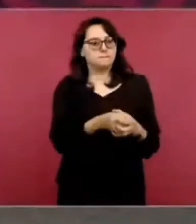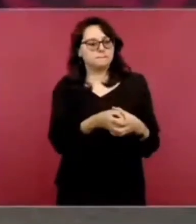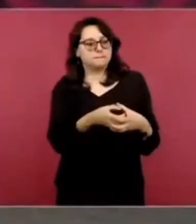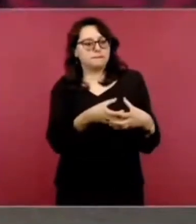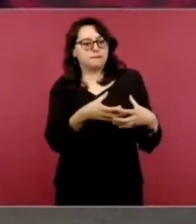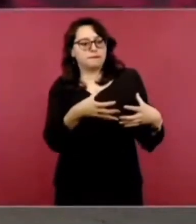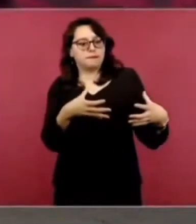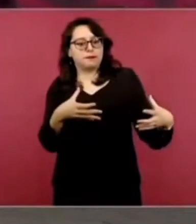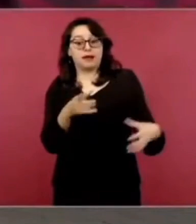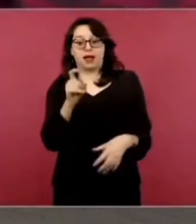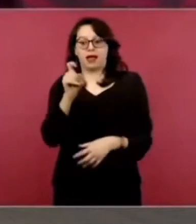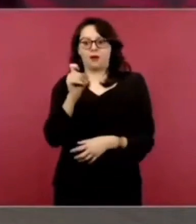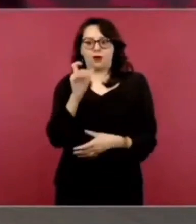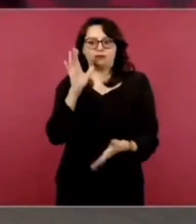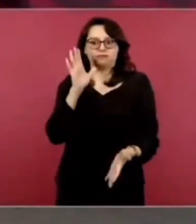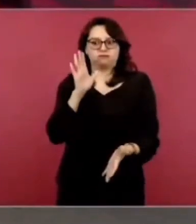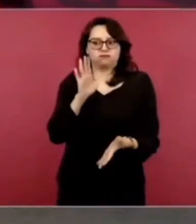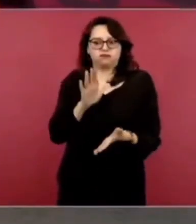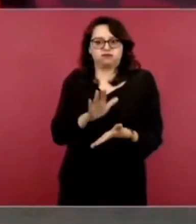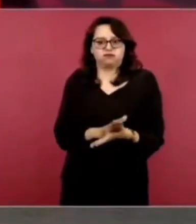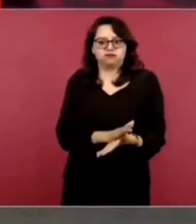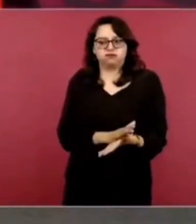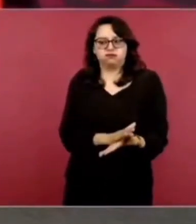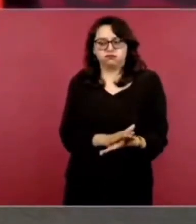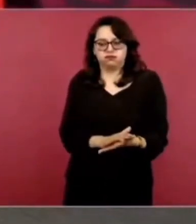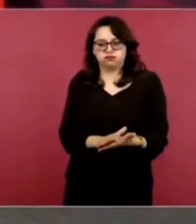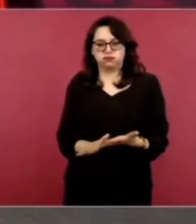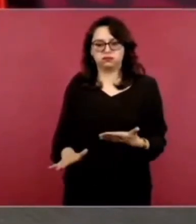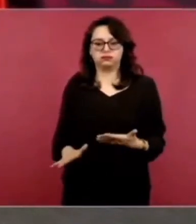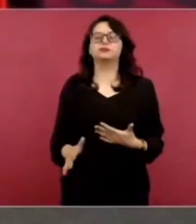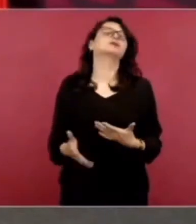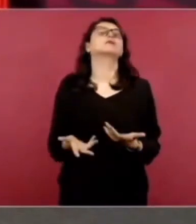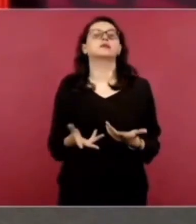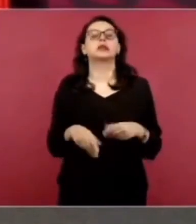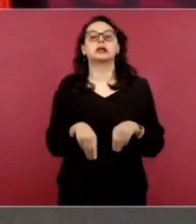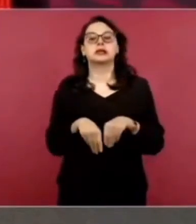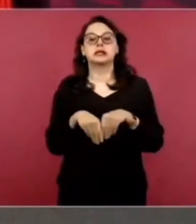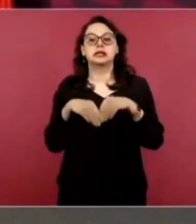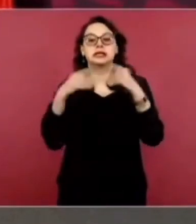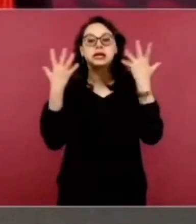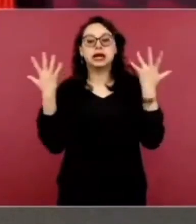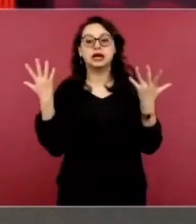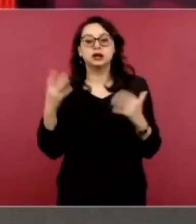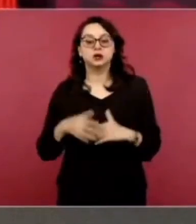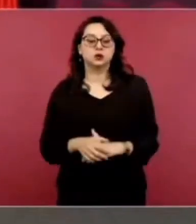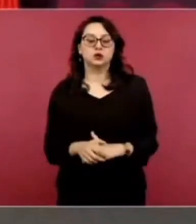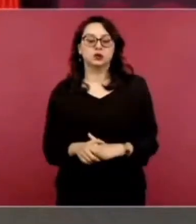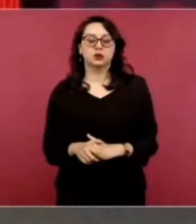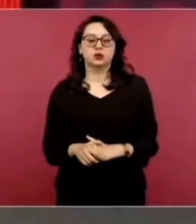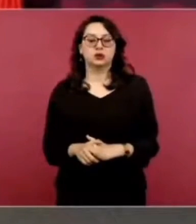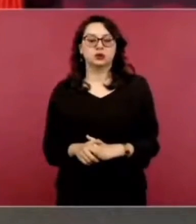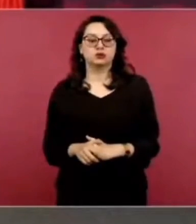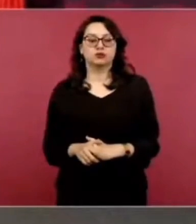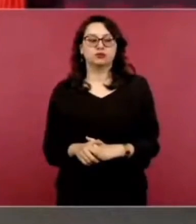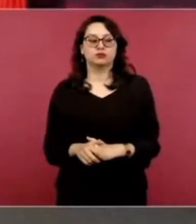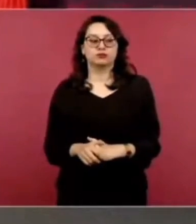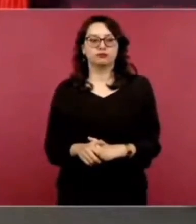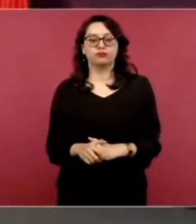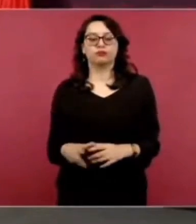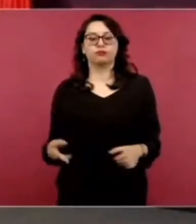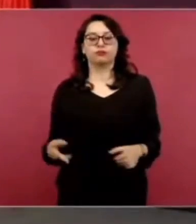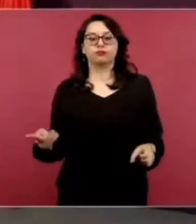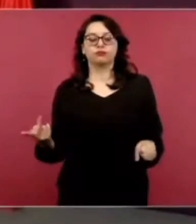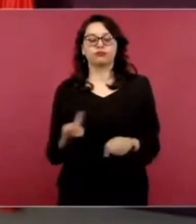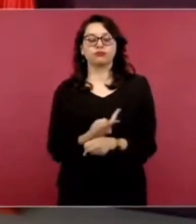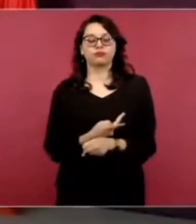la vocación empresarial, también porque mucha